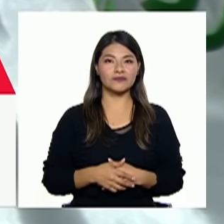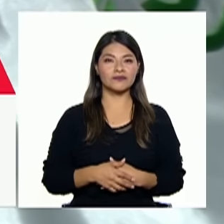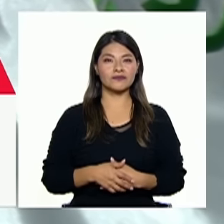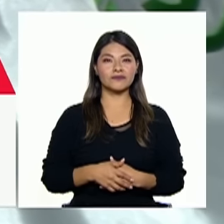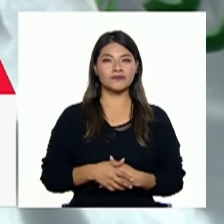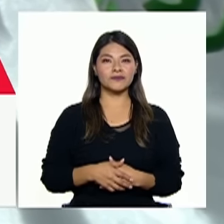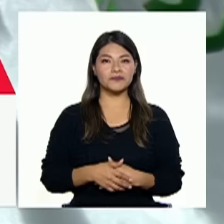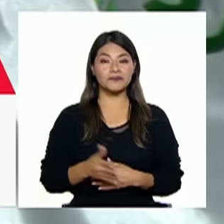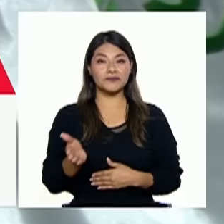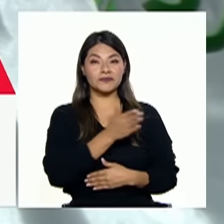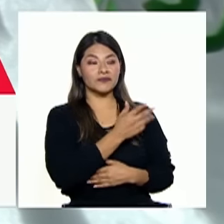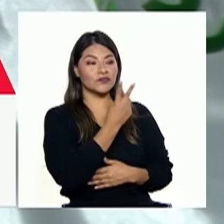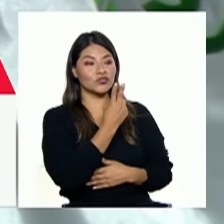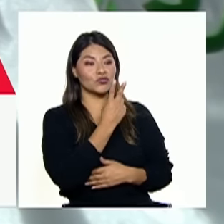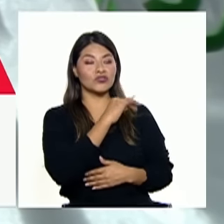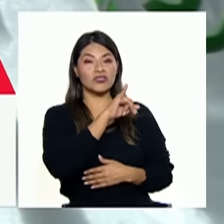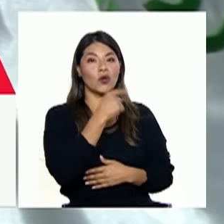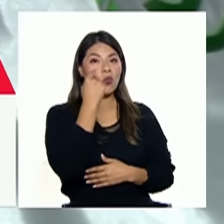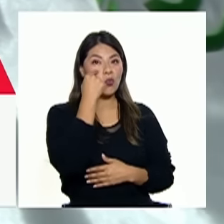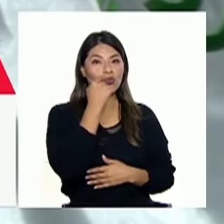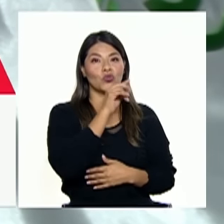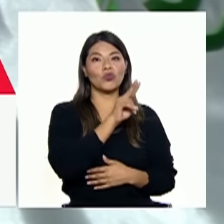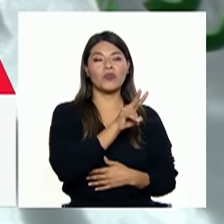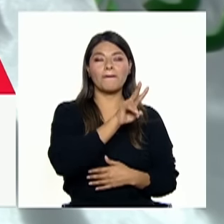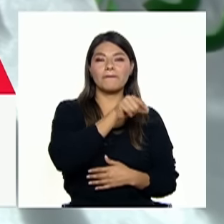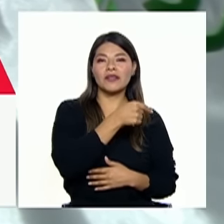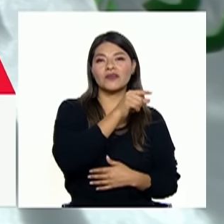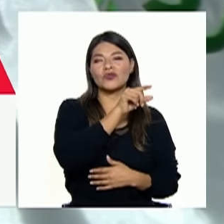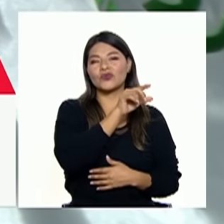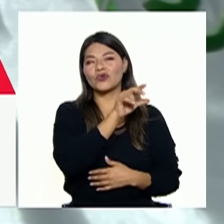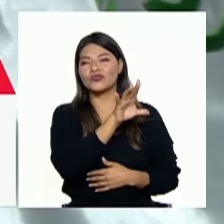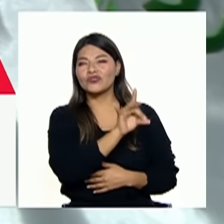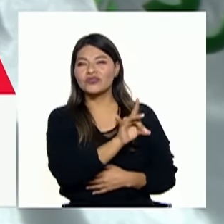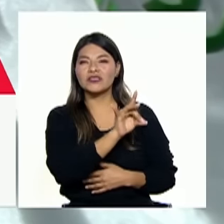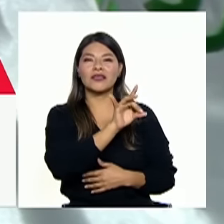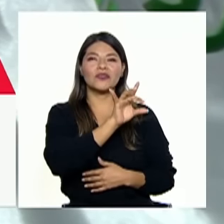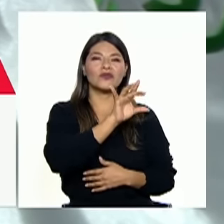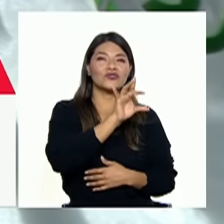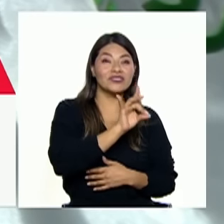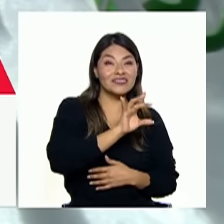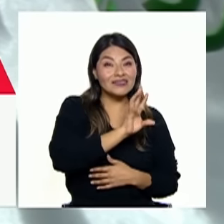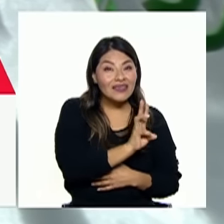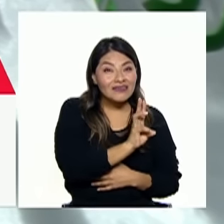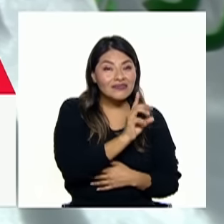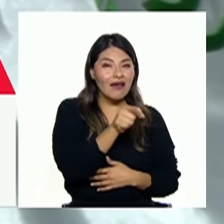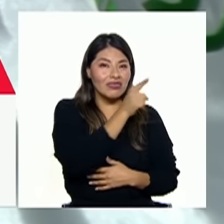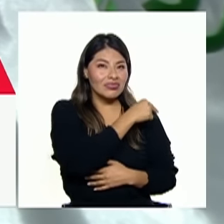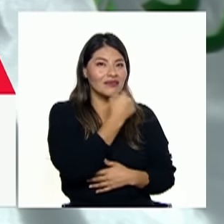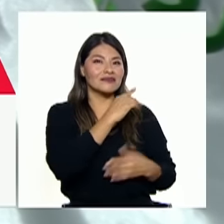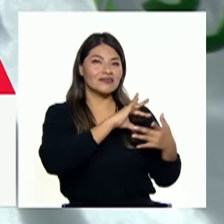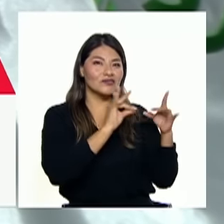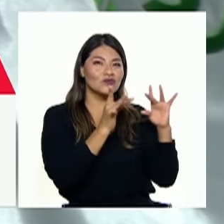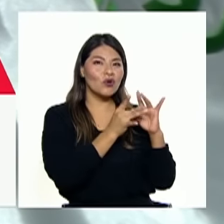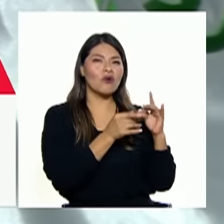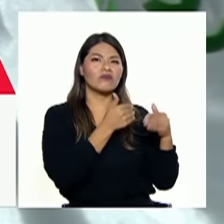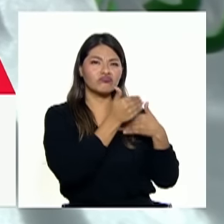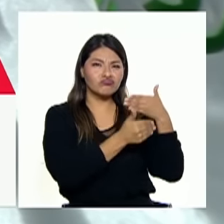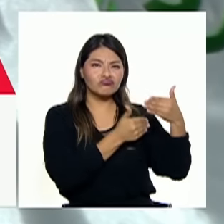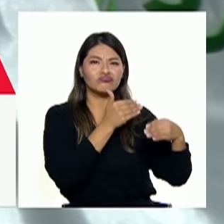El 12 de junio de 1896 marcó un hito en la historia del Perú, cuando un grupo